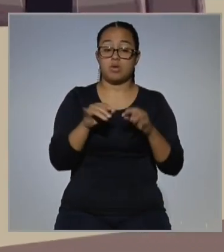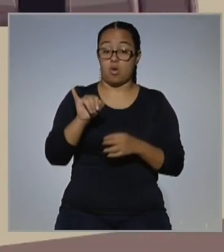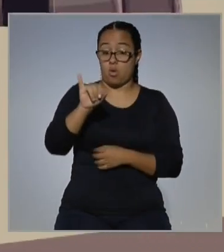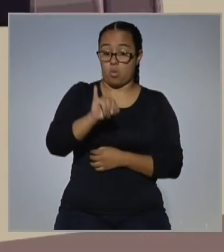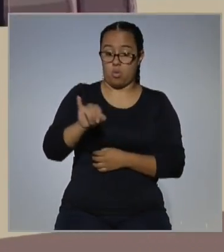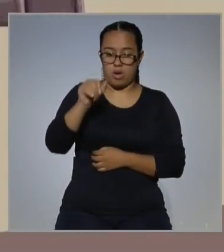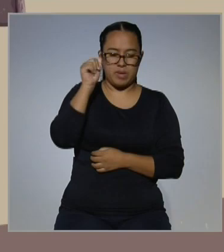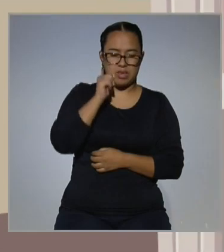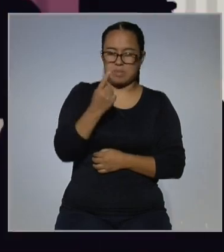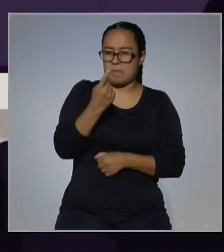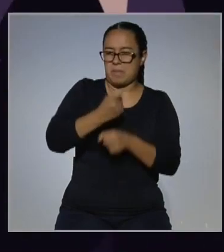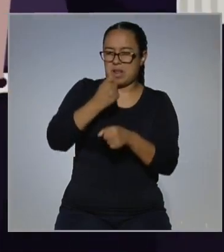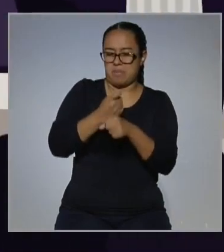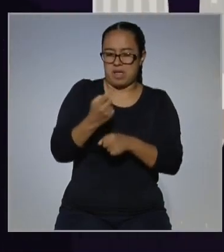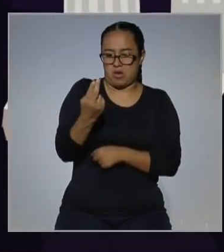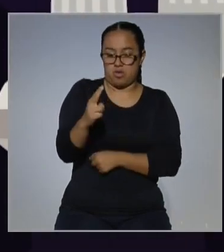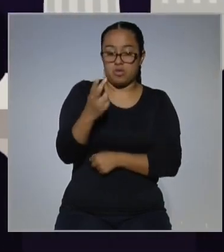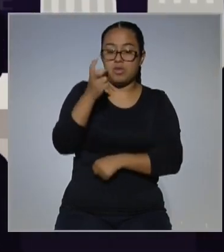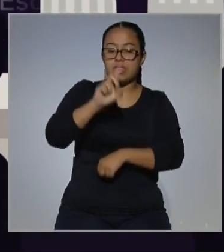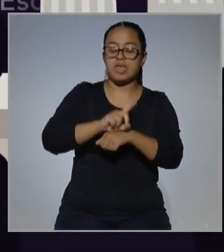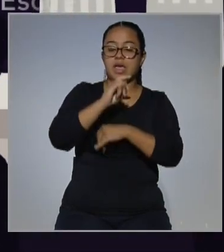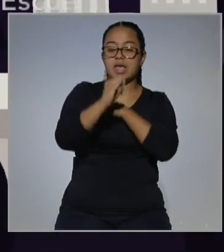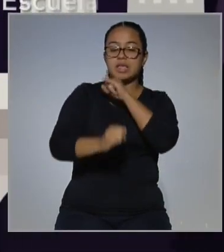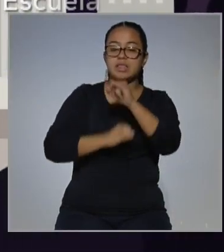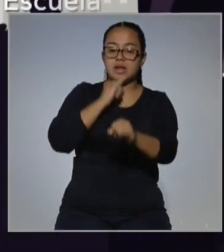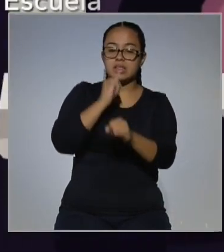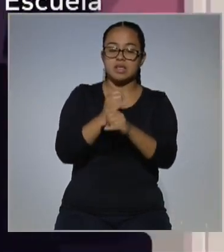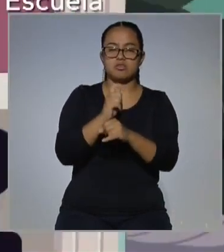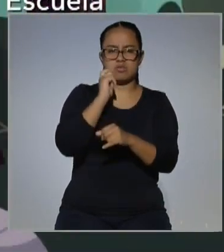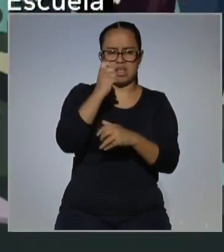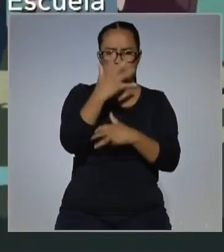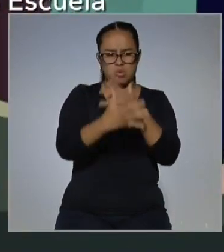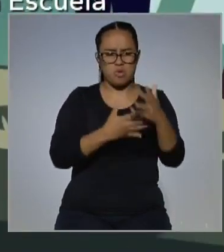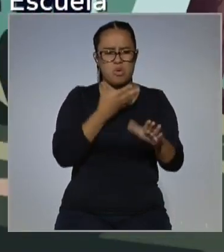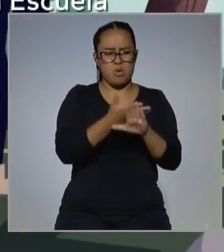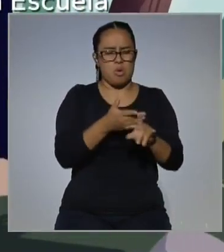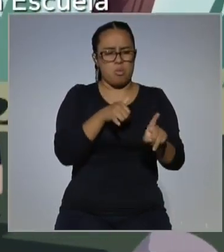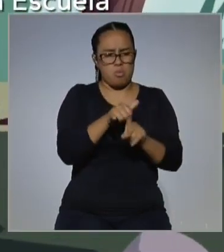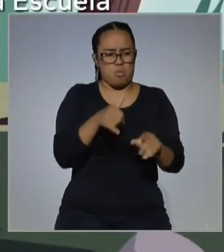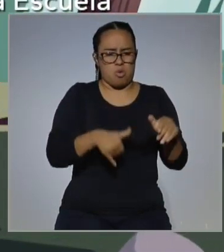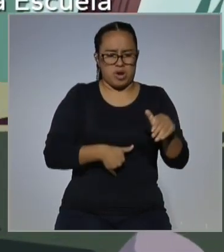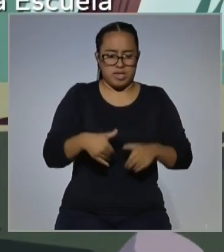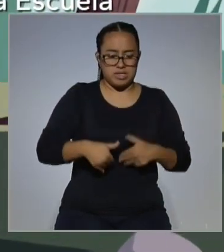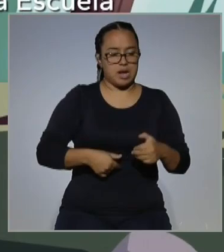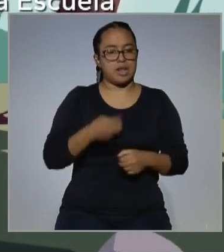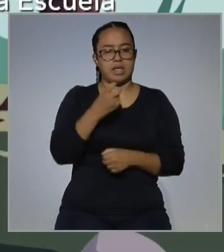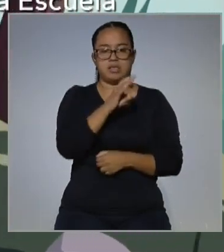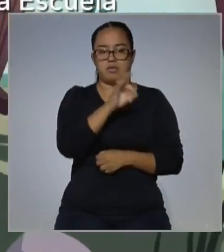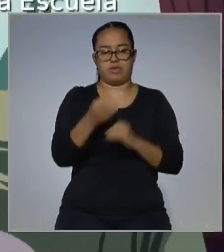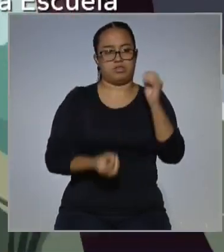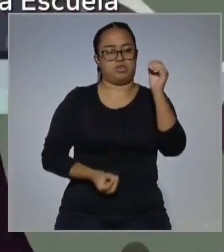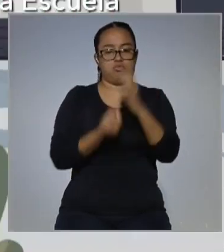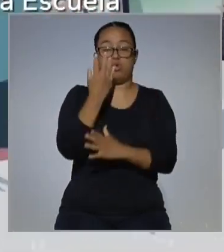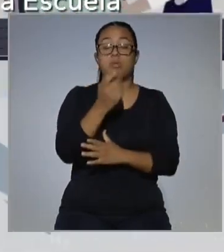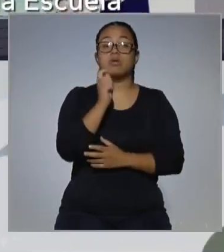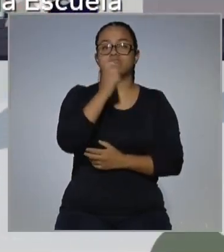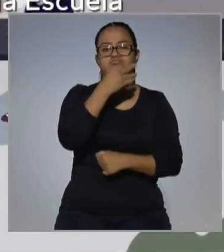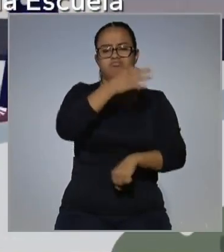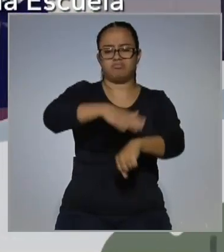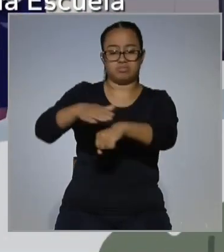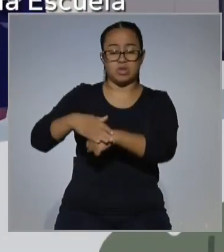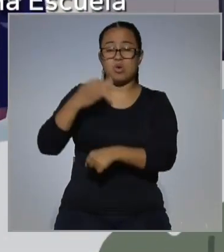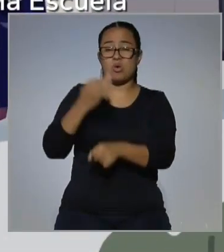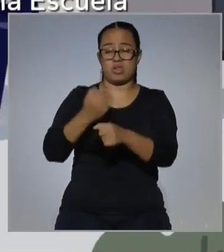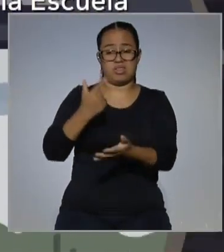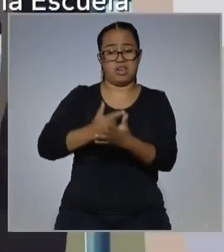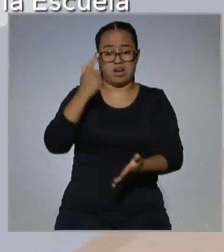jueves de noviembre como el Día Internacional contra la Violencia y el Acoso, una fecha que advierte de la gravedad de los actos